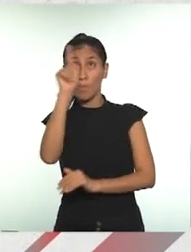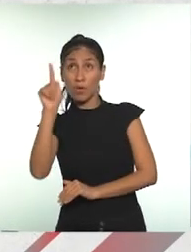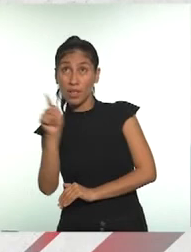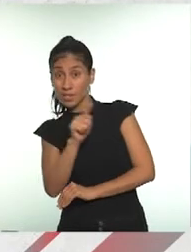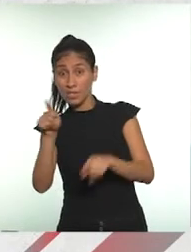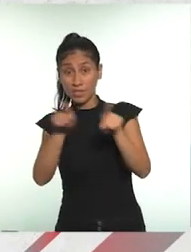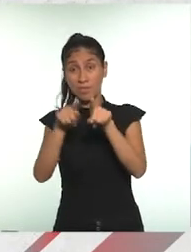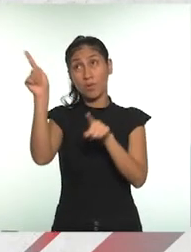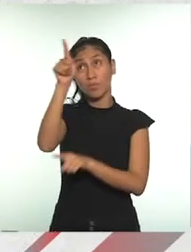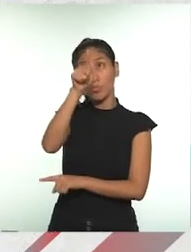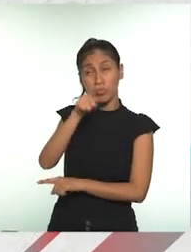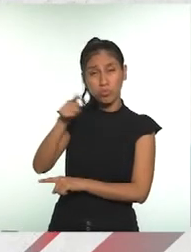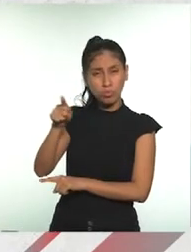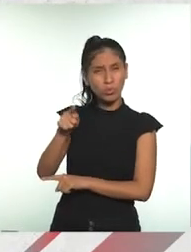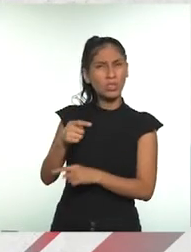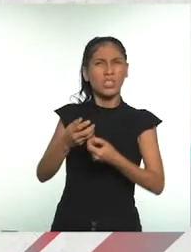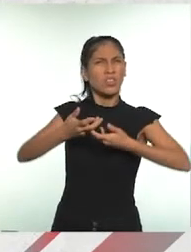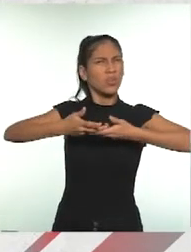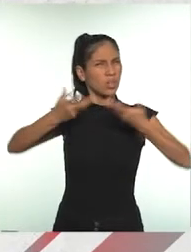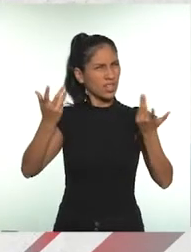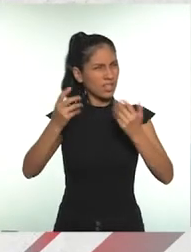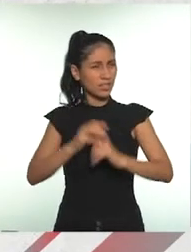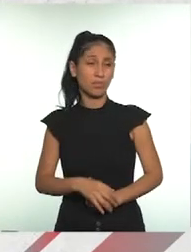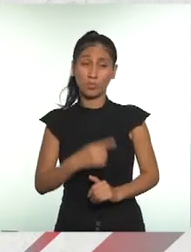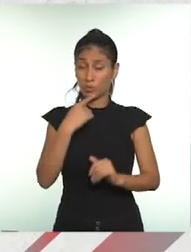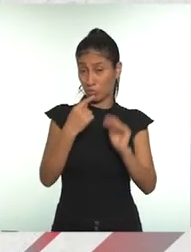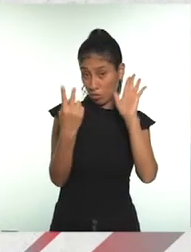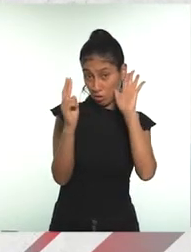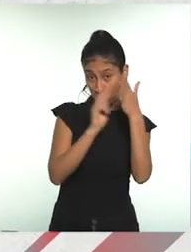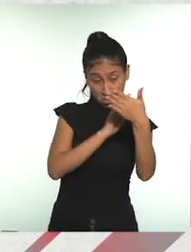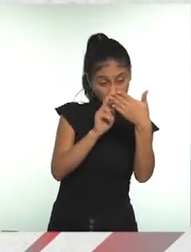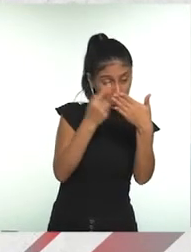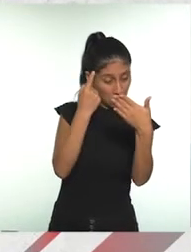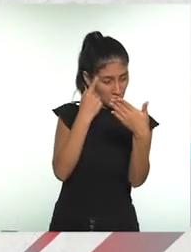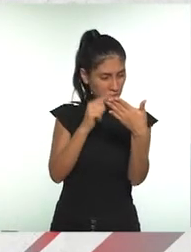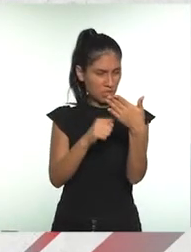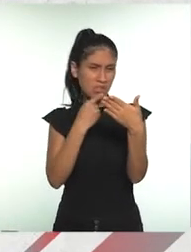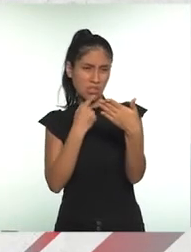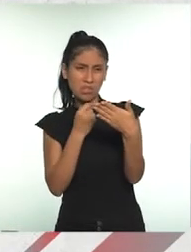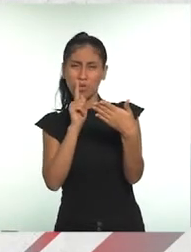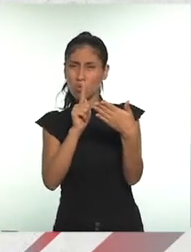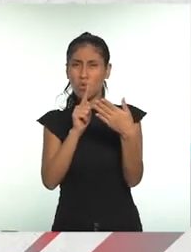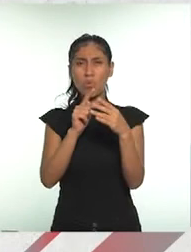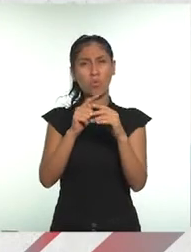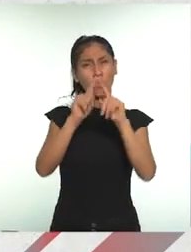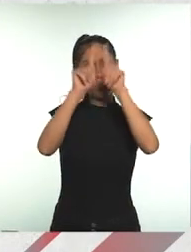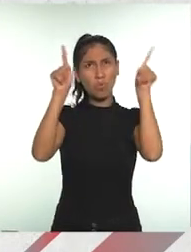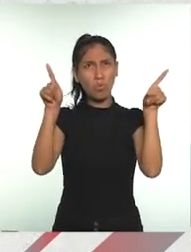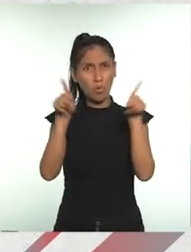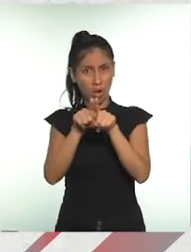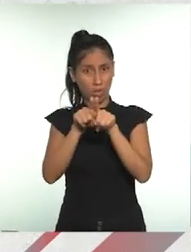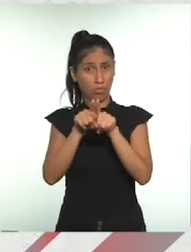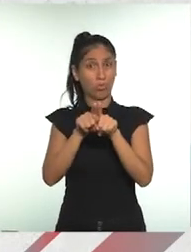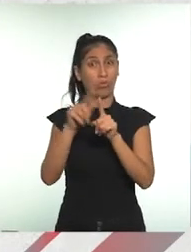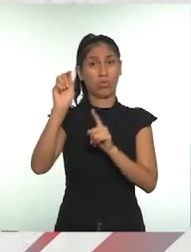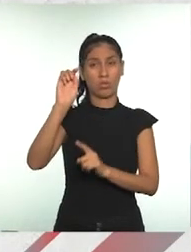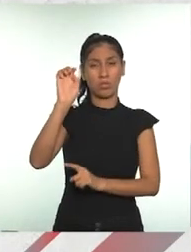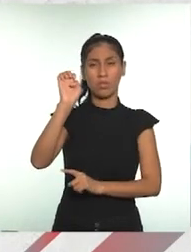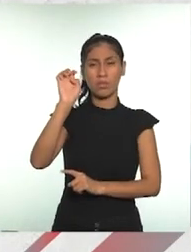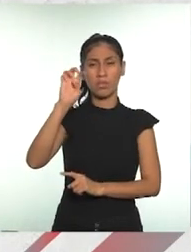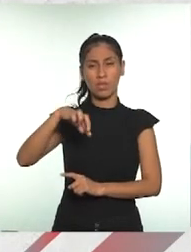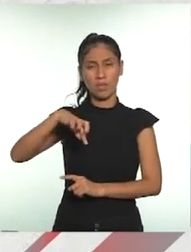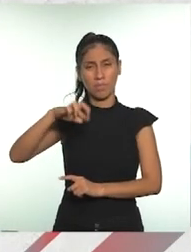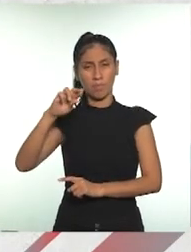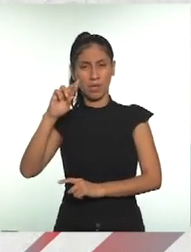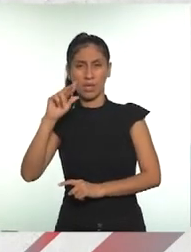la derecha y abierto por la izquierda. ¿Y eso qué es? Pues por lo que leo ahí, debe tratarse de un cuadro de temperatura alta extrema,